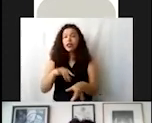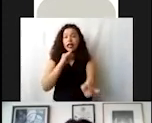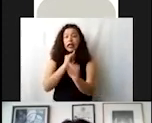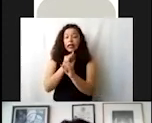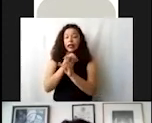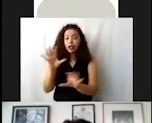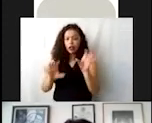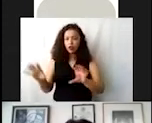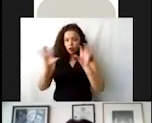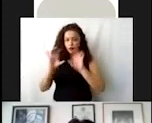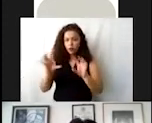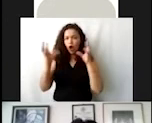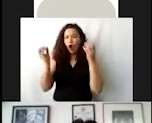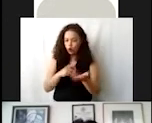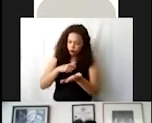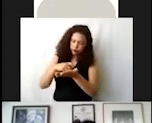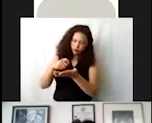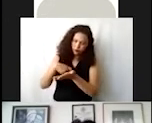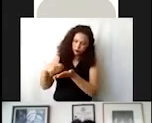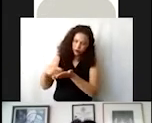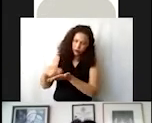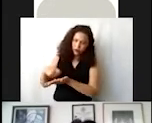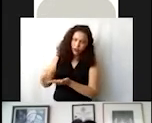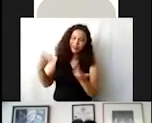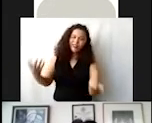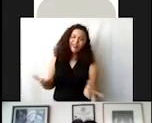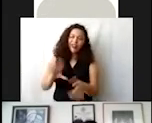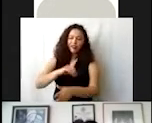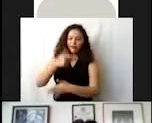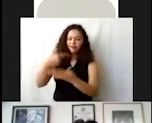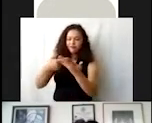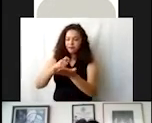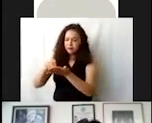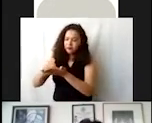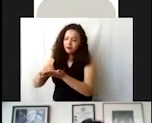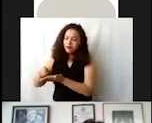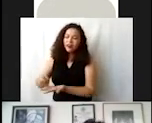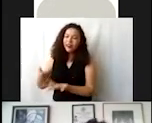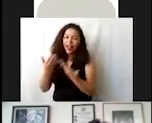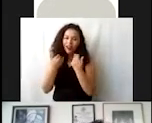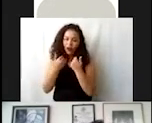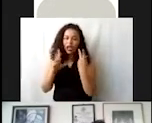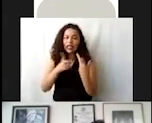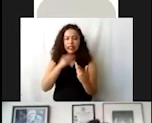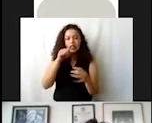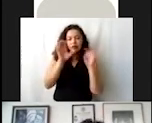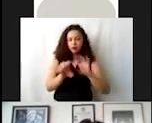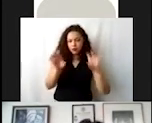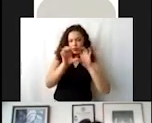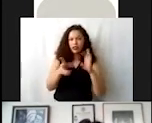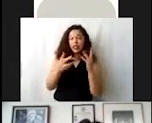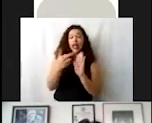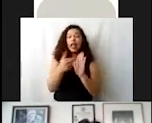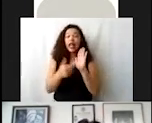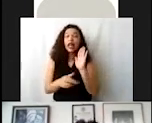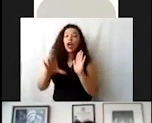o manuales. Bueno, prácticamente ya la contabilidad manual ya no existe, ¿no? De acuerdo con lo que establece el reglamento del